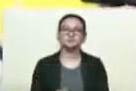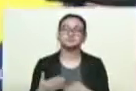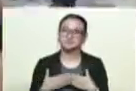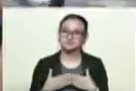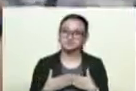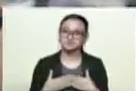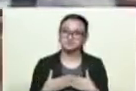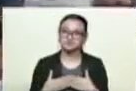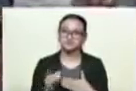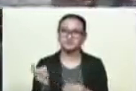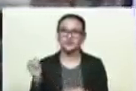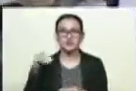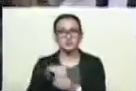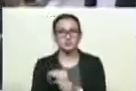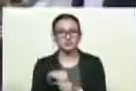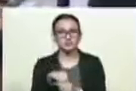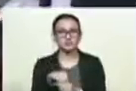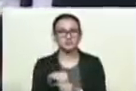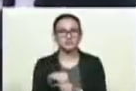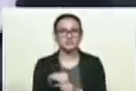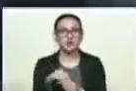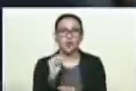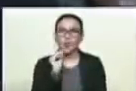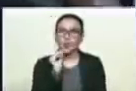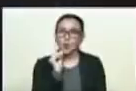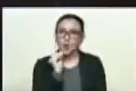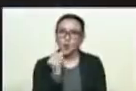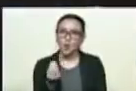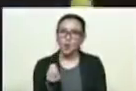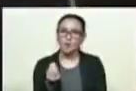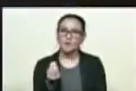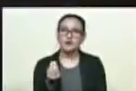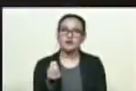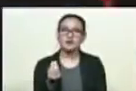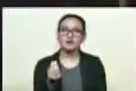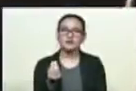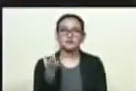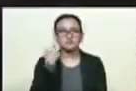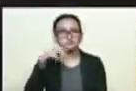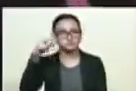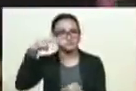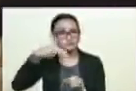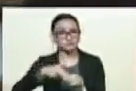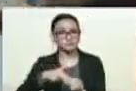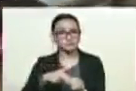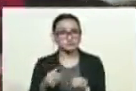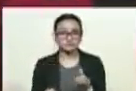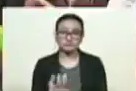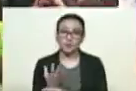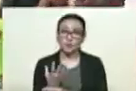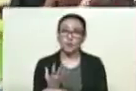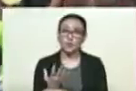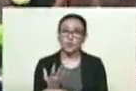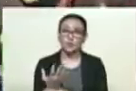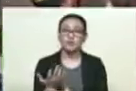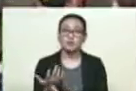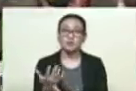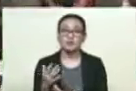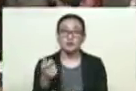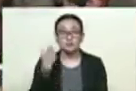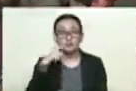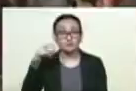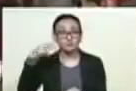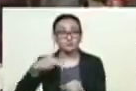la incorporación de los jóvenes en las criptomonedas y la creación de granjas de